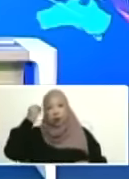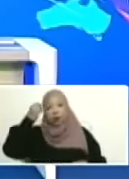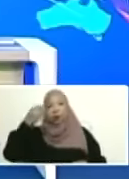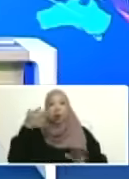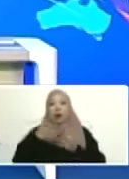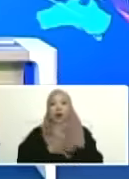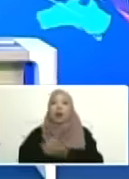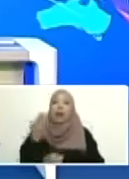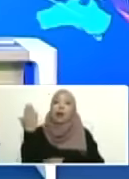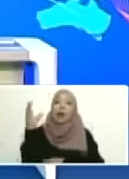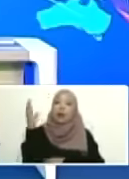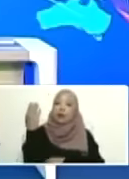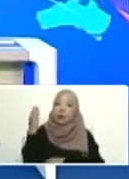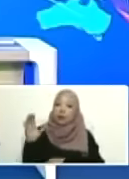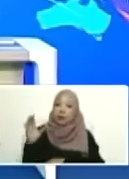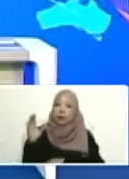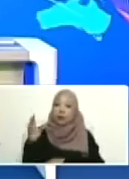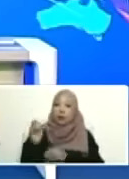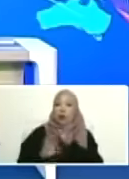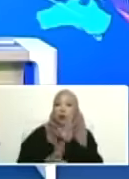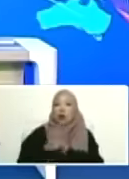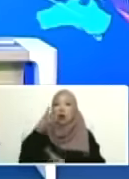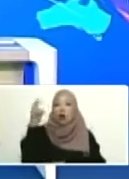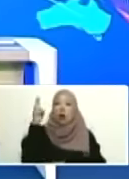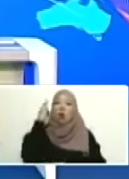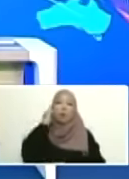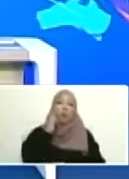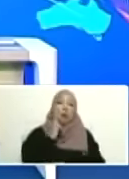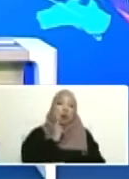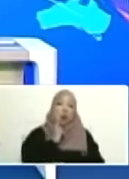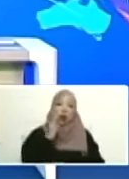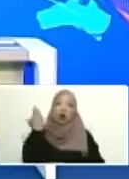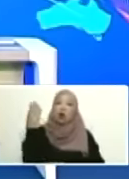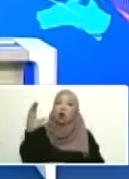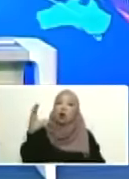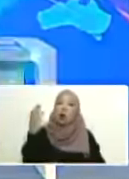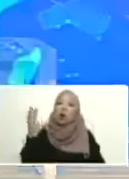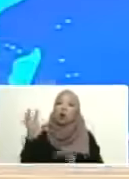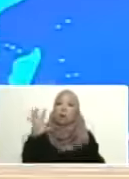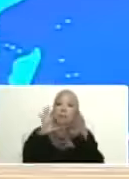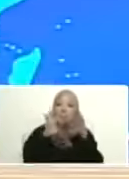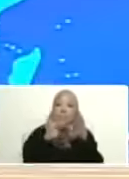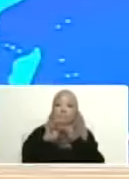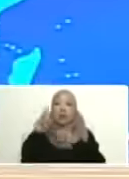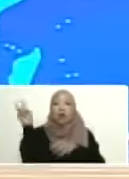de Colombia, la grande Colombia, la de Bolívar, Colombia la unitaria.